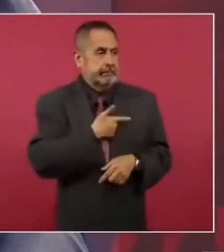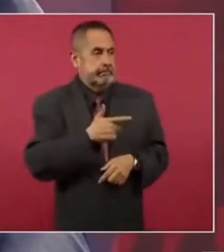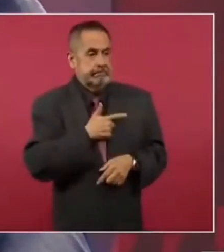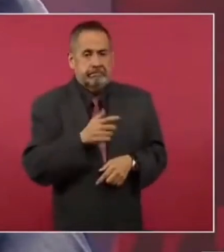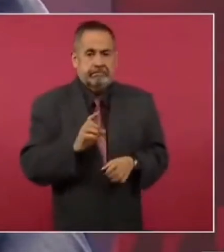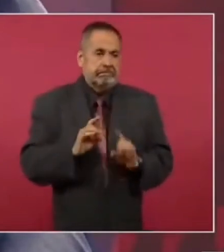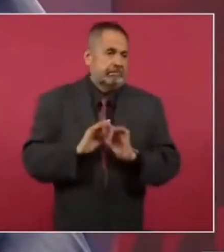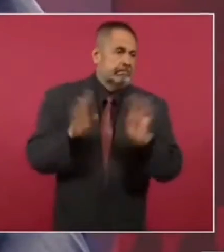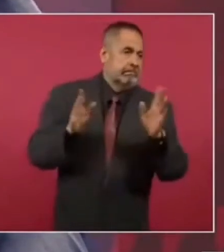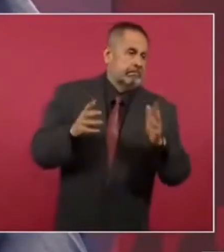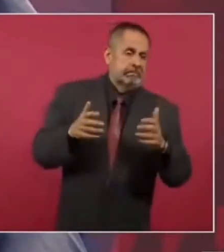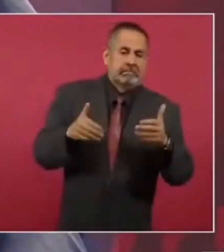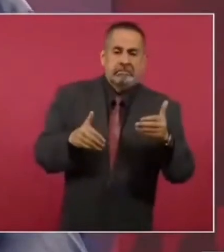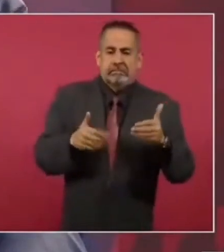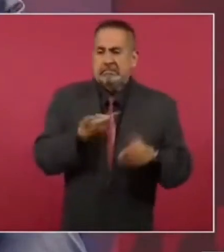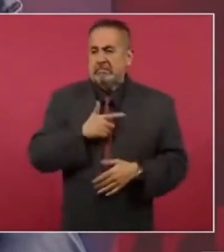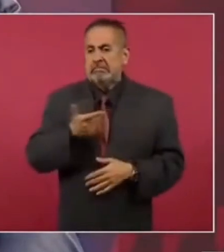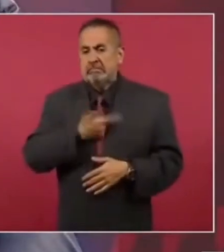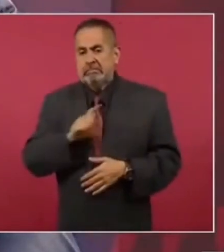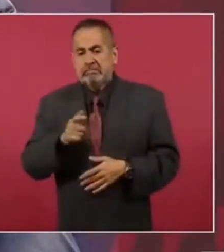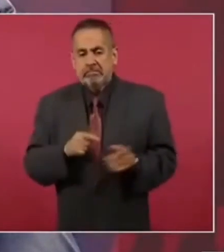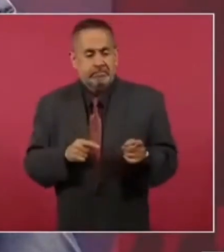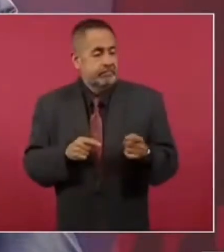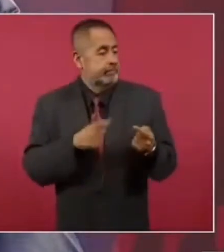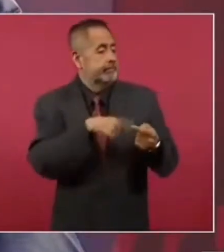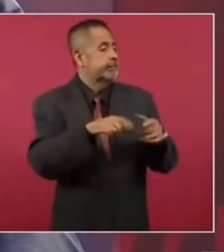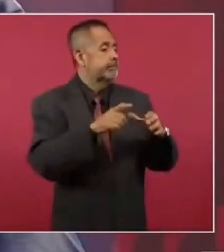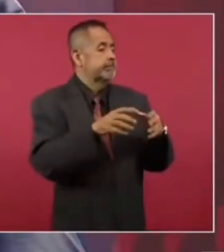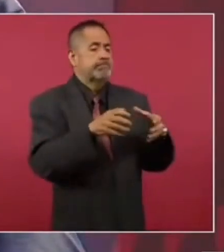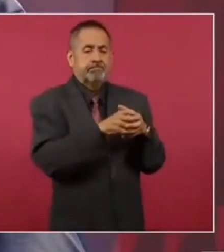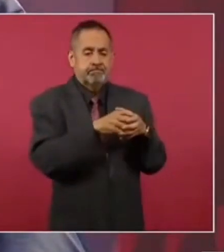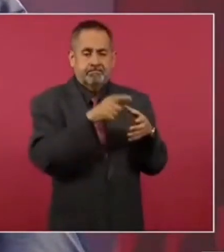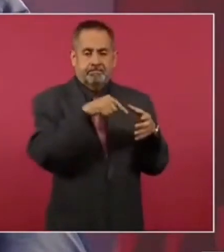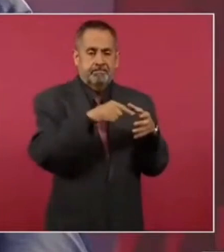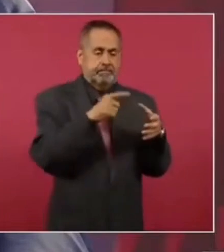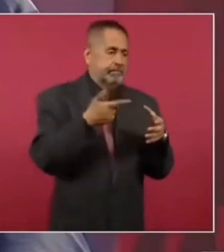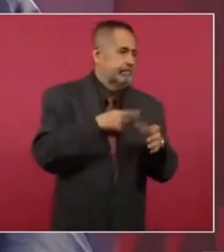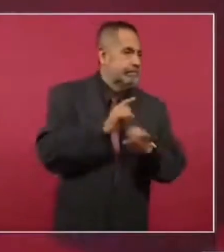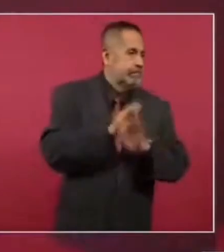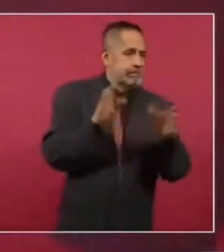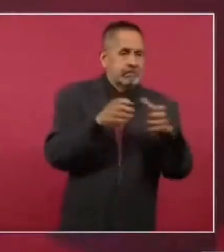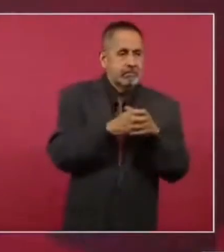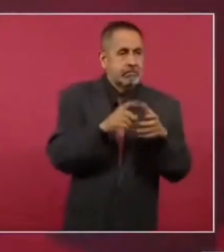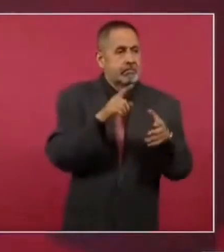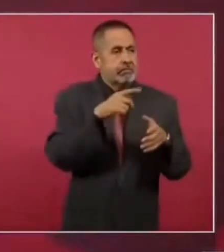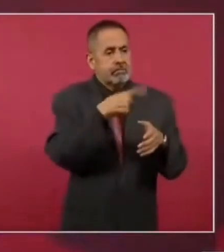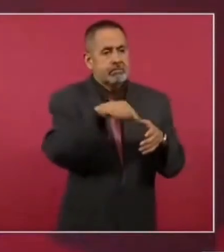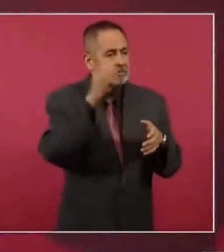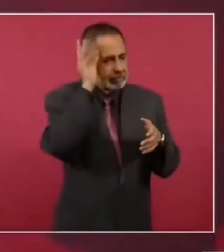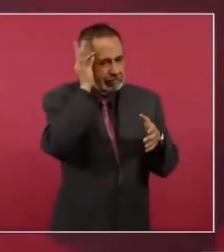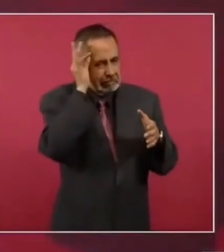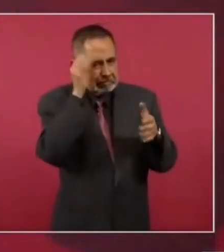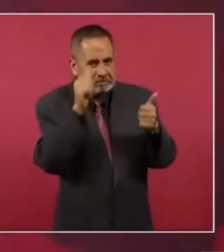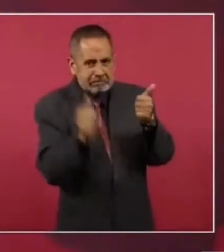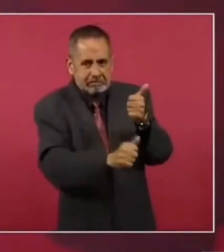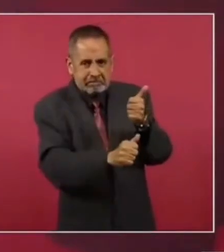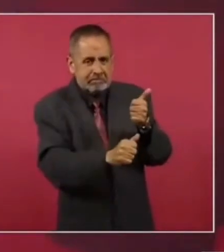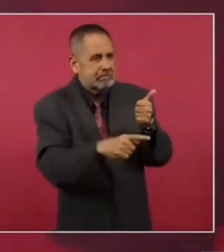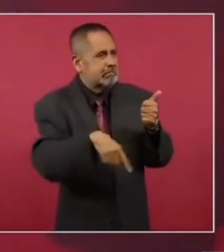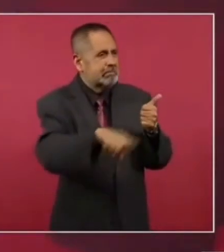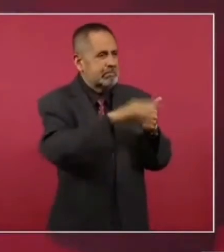ni a los oligarcas ni a sus achichincles,